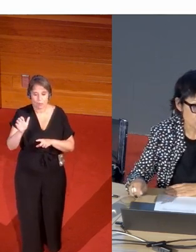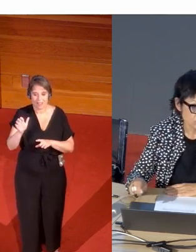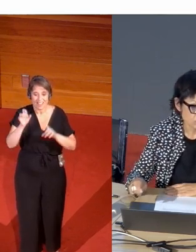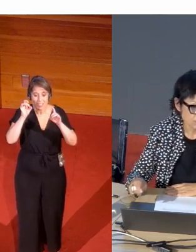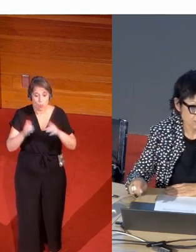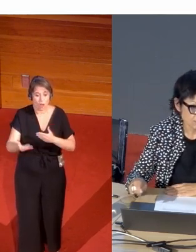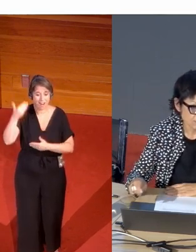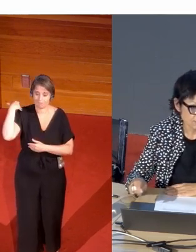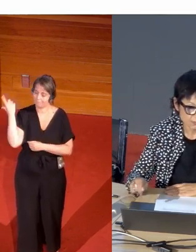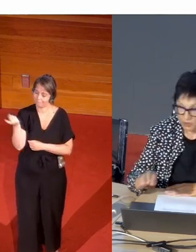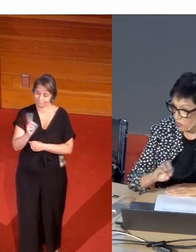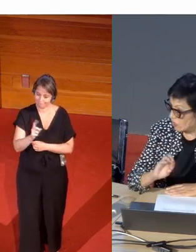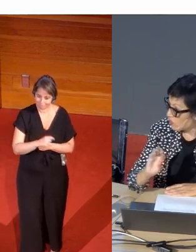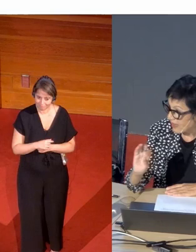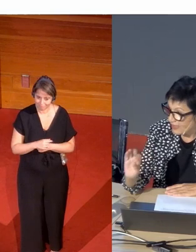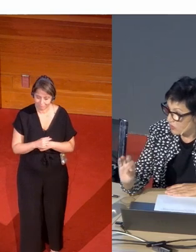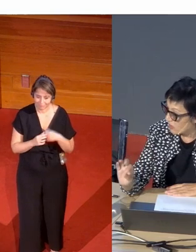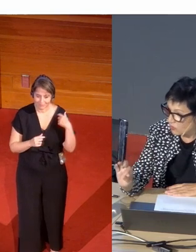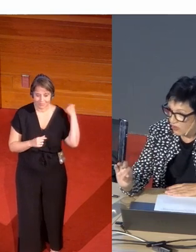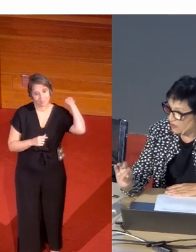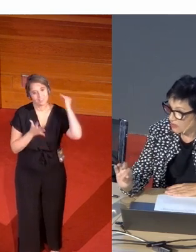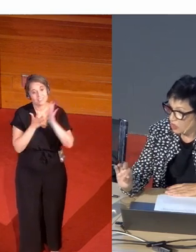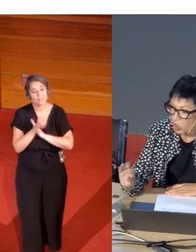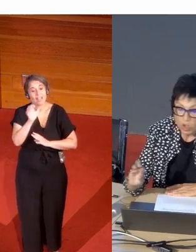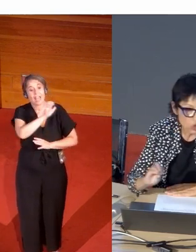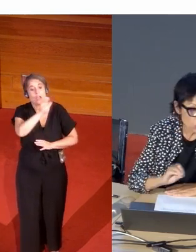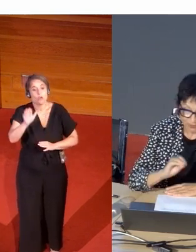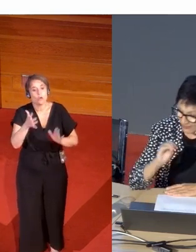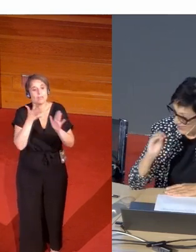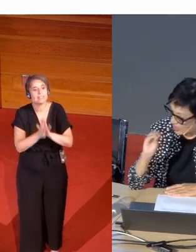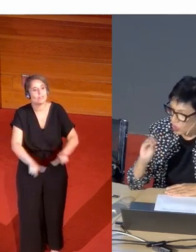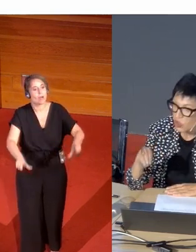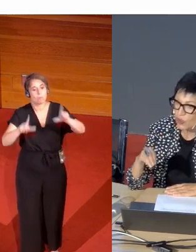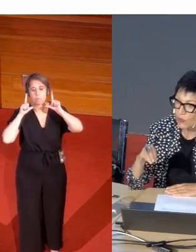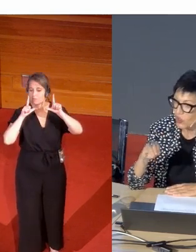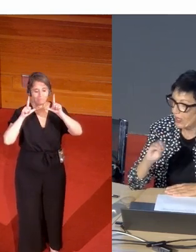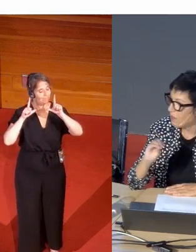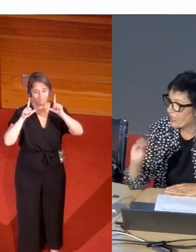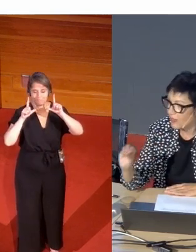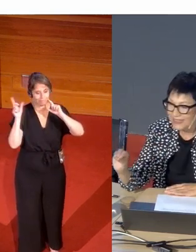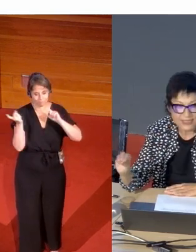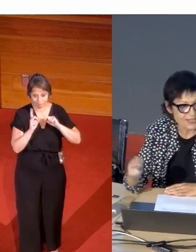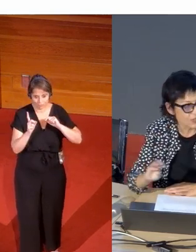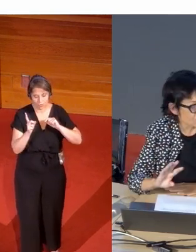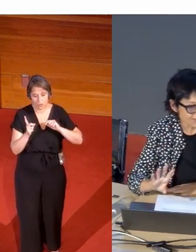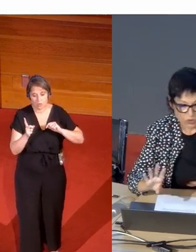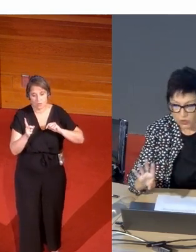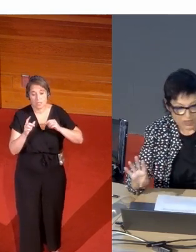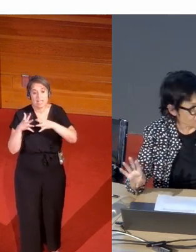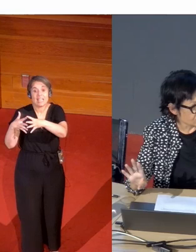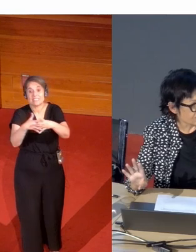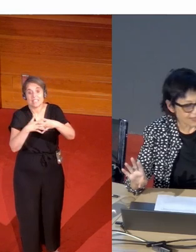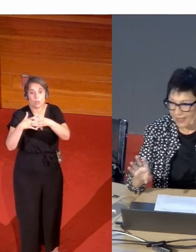que éramos no somos el centro del mundo no somos el principal interés de los